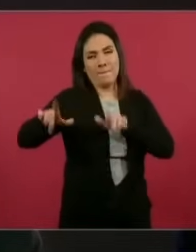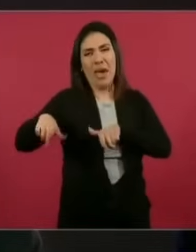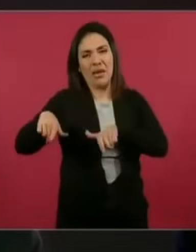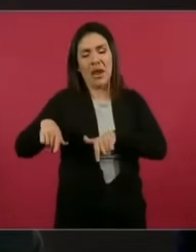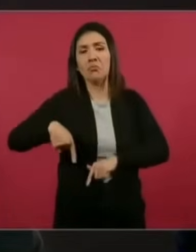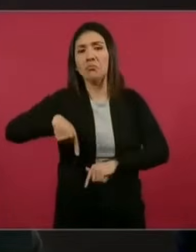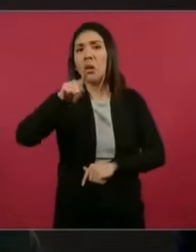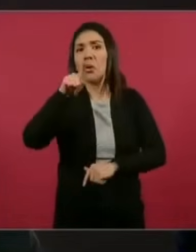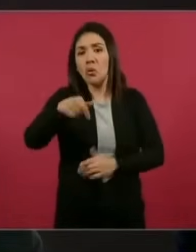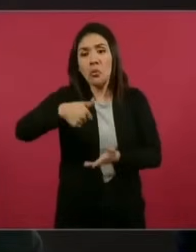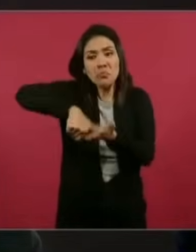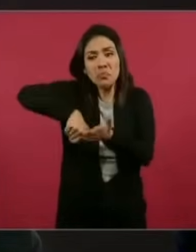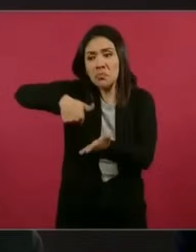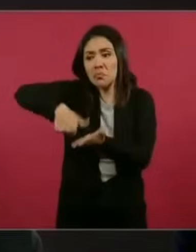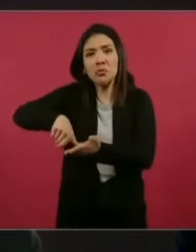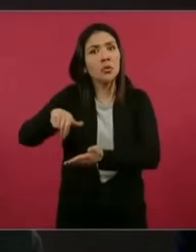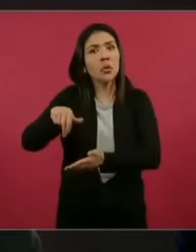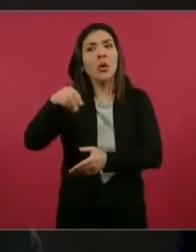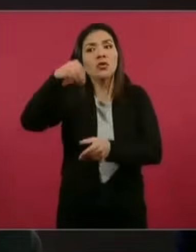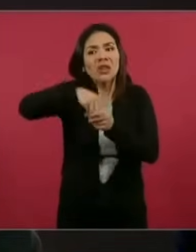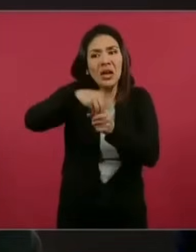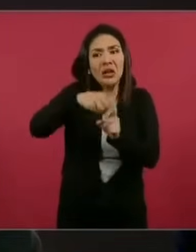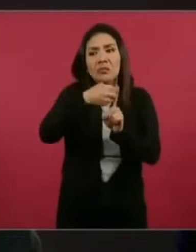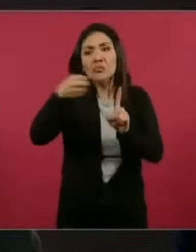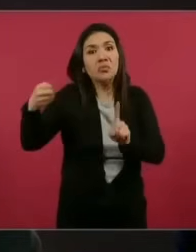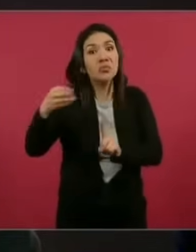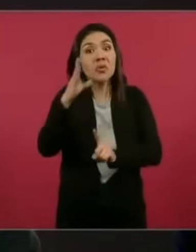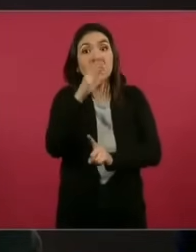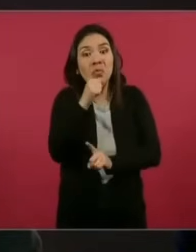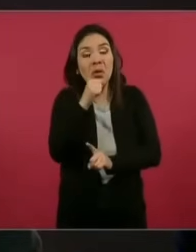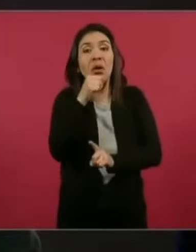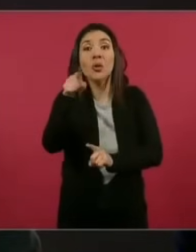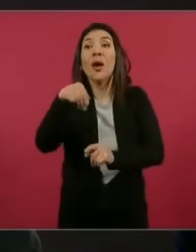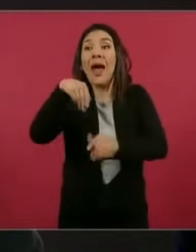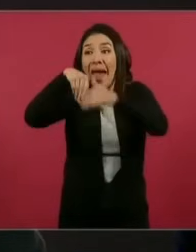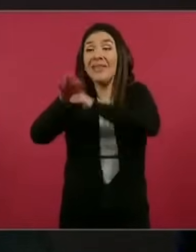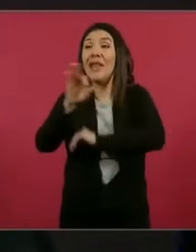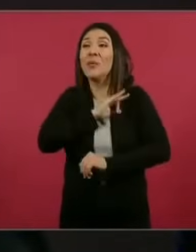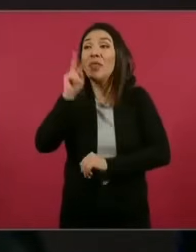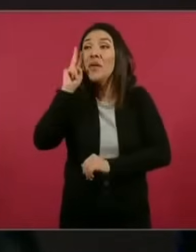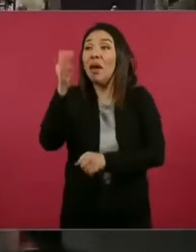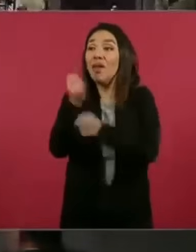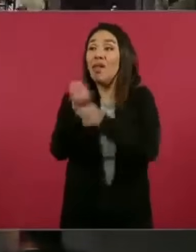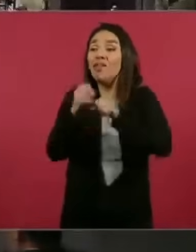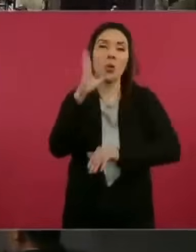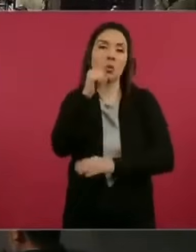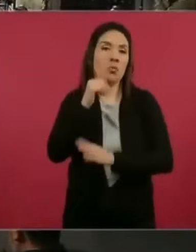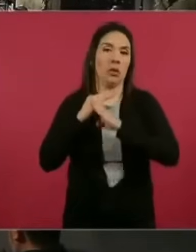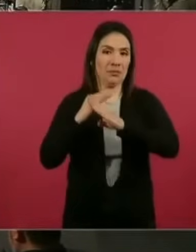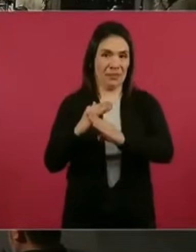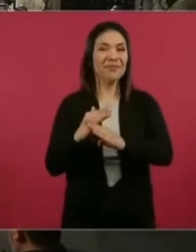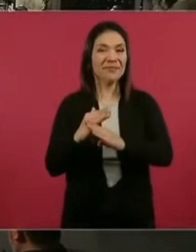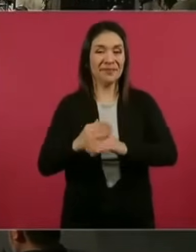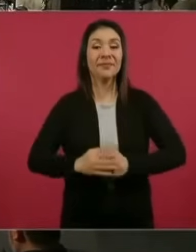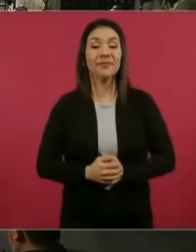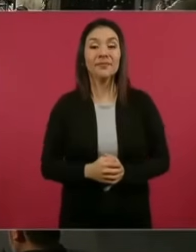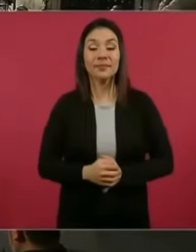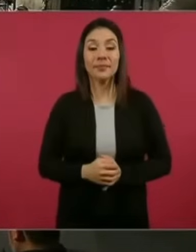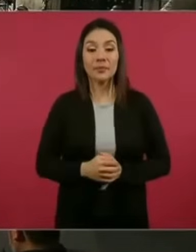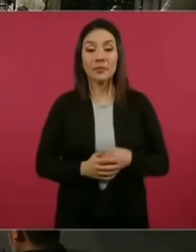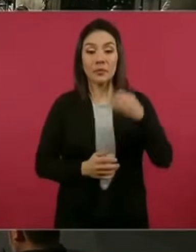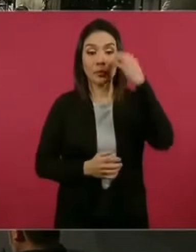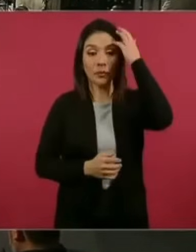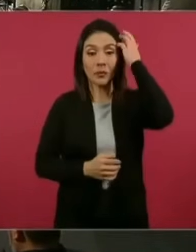si no pasan el paso de usuario y contraseña, no pueden obtener estos datos. Siguiente, por favor.